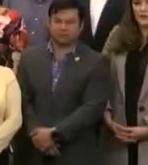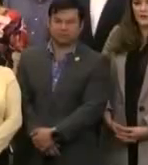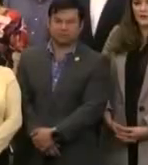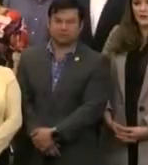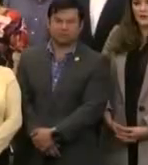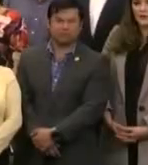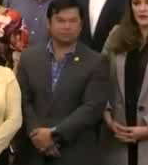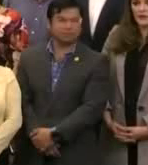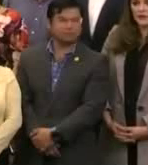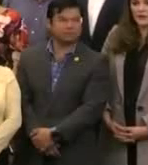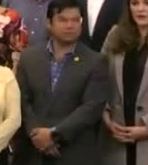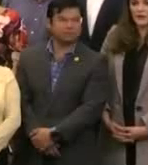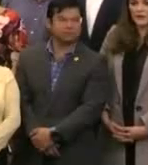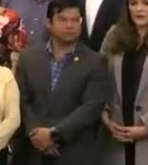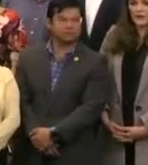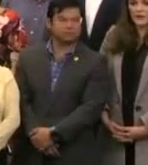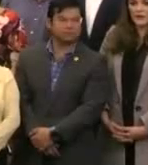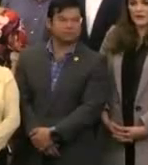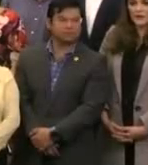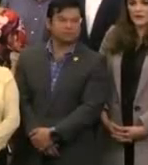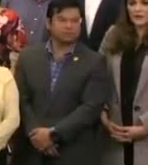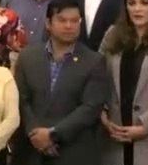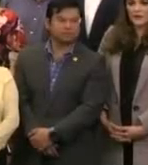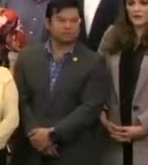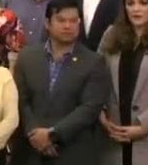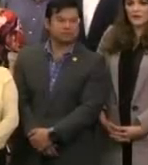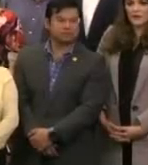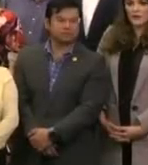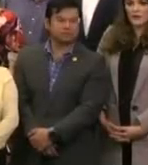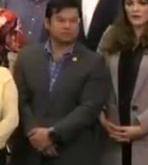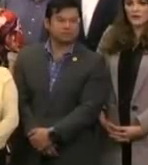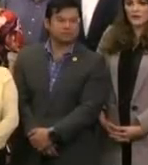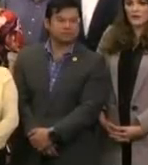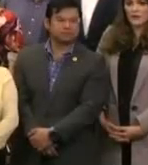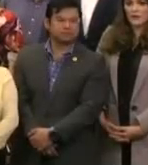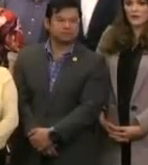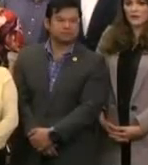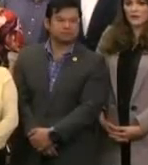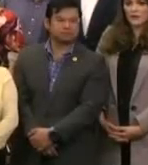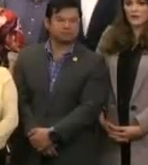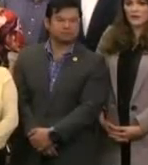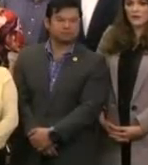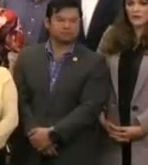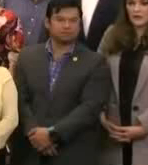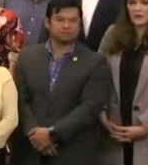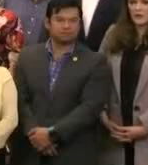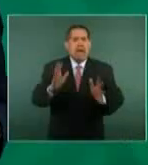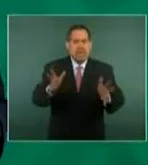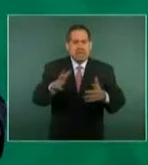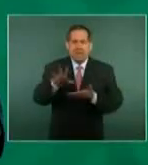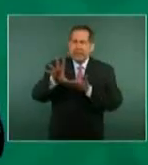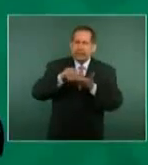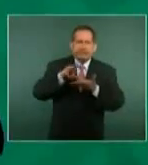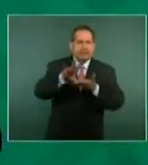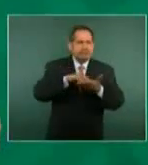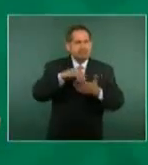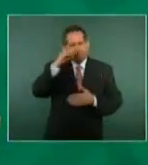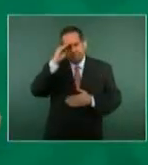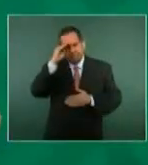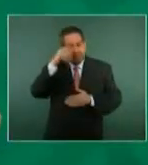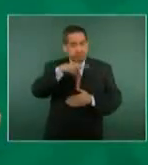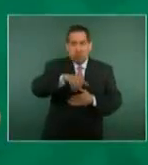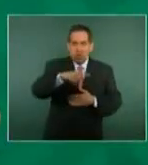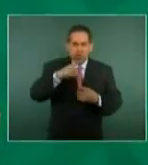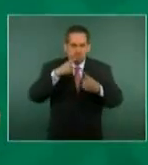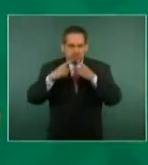se case contigo y a la hija toda harta. Mamá, yo amo a Juan, me voy a casar con Juan y tú no decides quién es mi